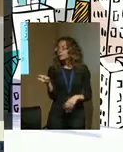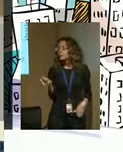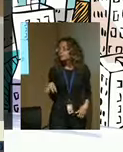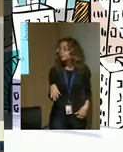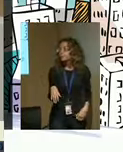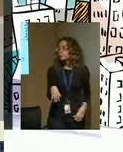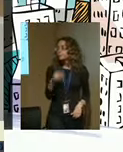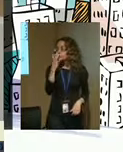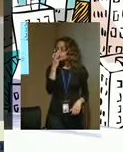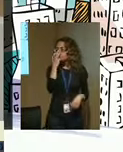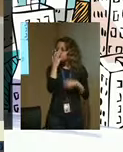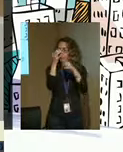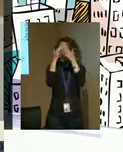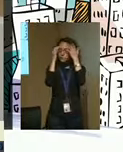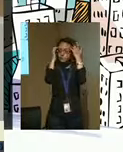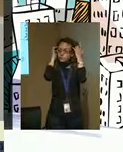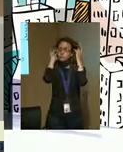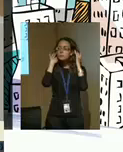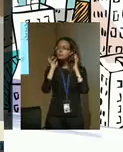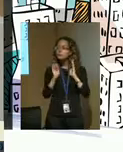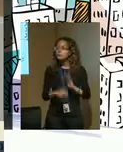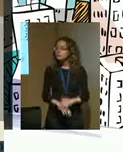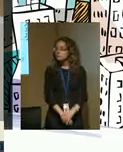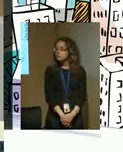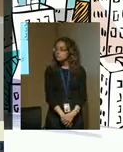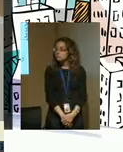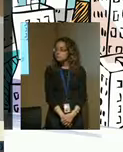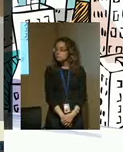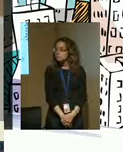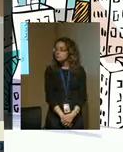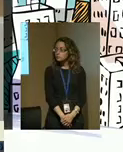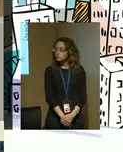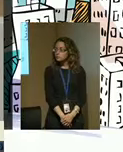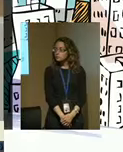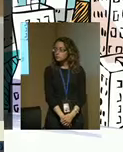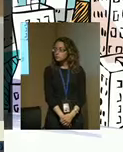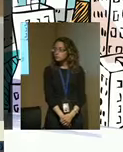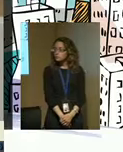No, el de atrás. ¿De qué hay uno detrás? Sí, uno.